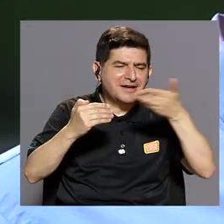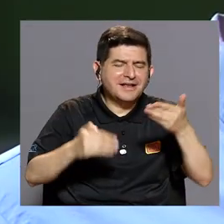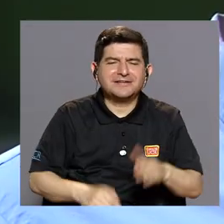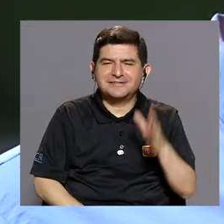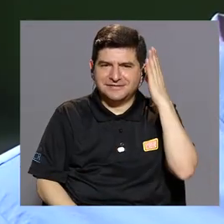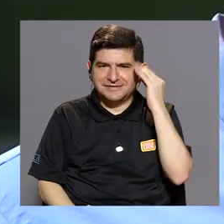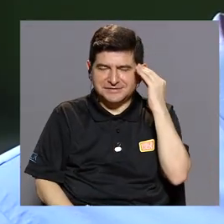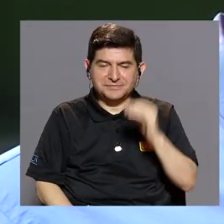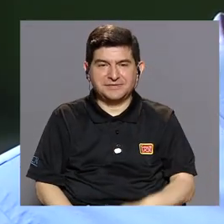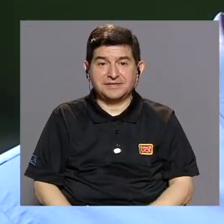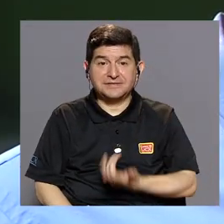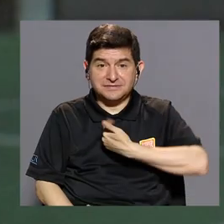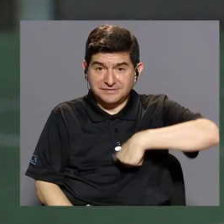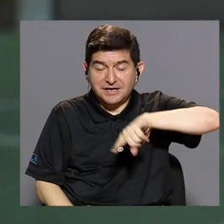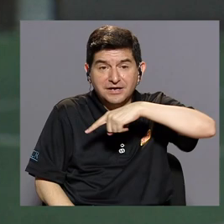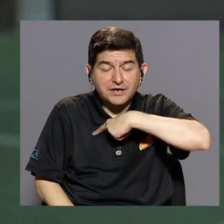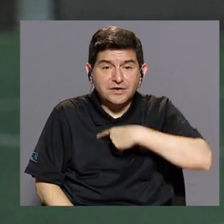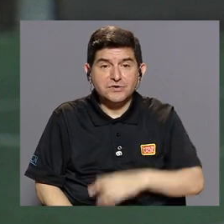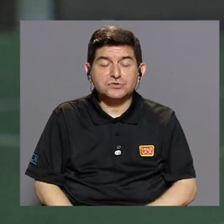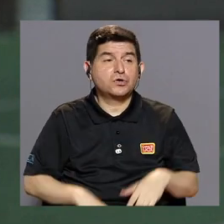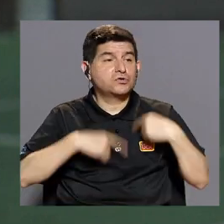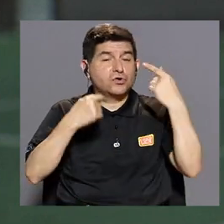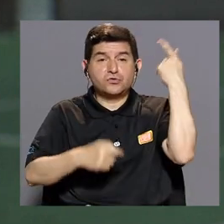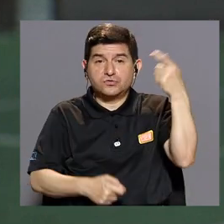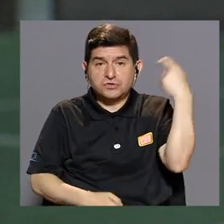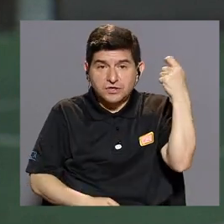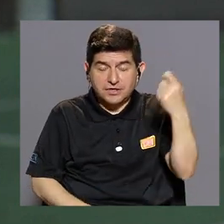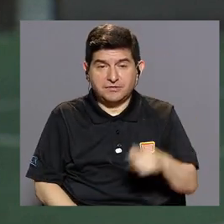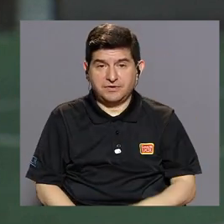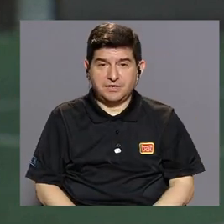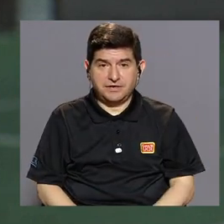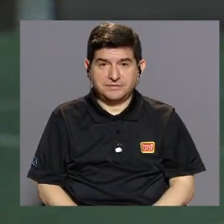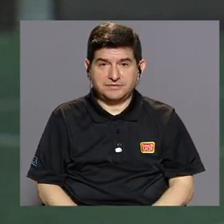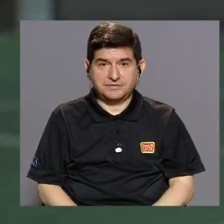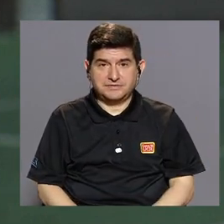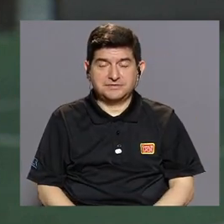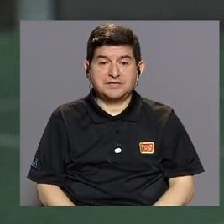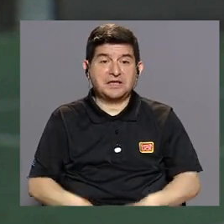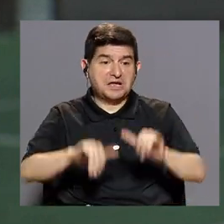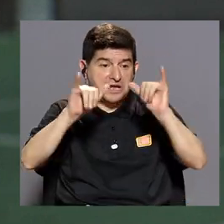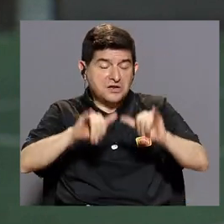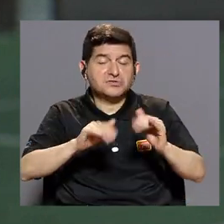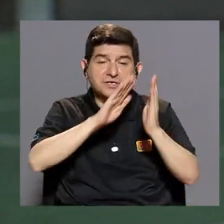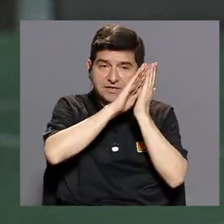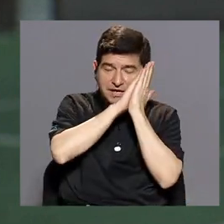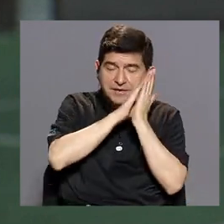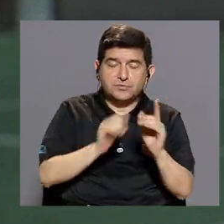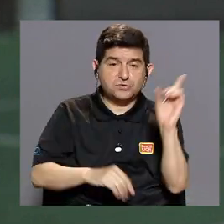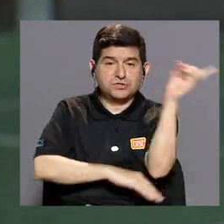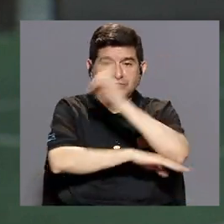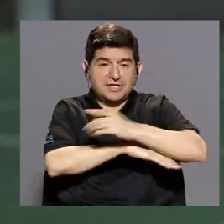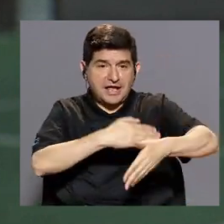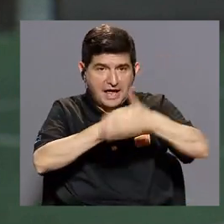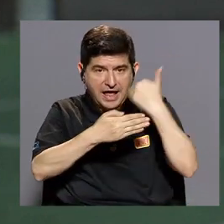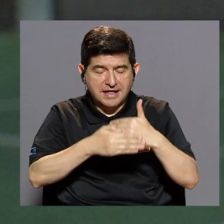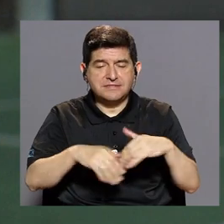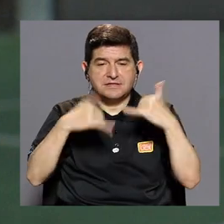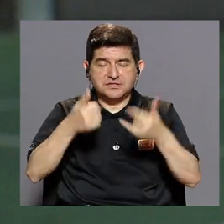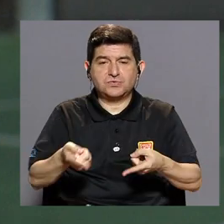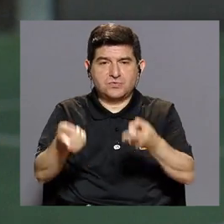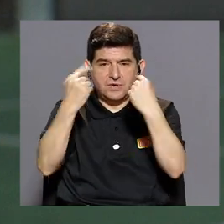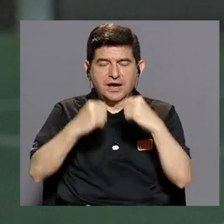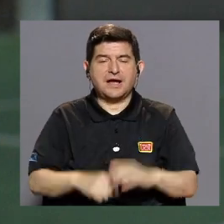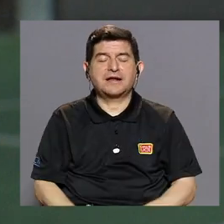cosas, donde logramos, por ejemplo, ir a Guanacaste y logramos conseguir quedarnos a dormir desde el día antes, jugar y